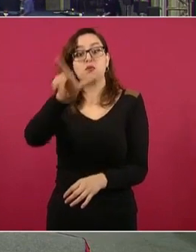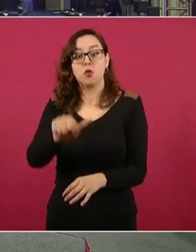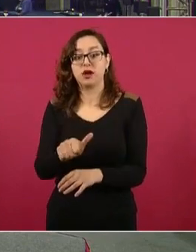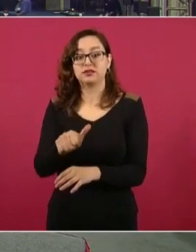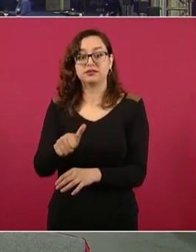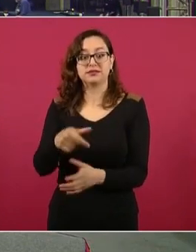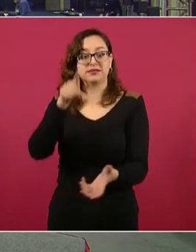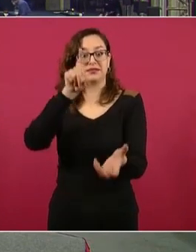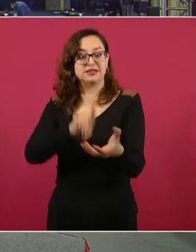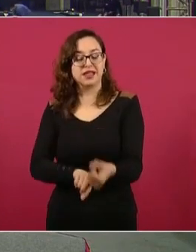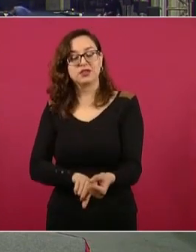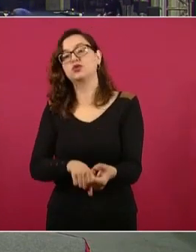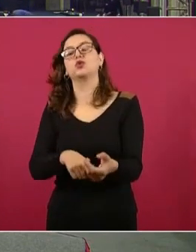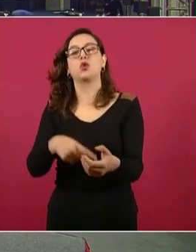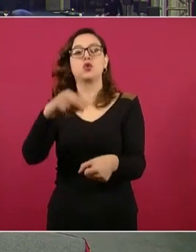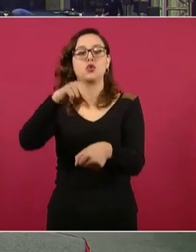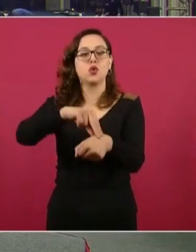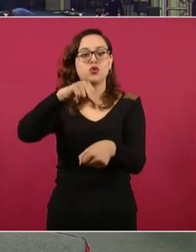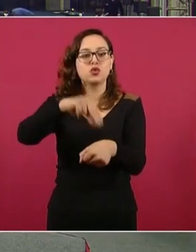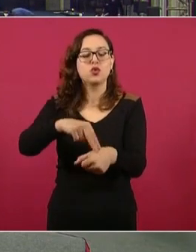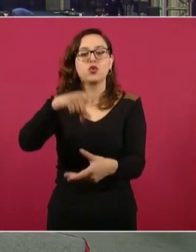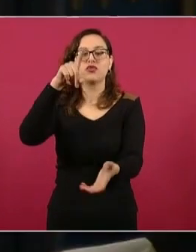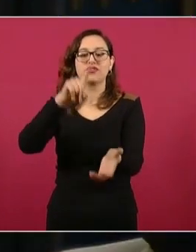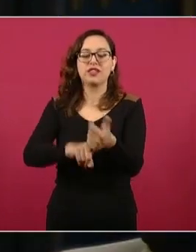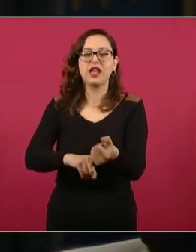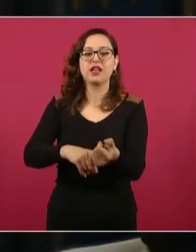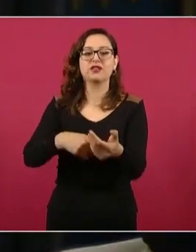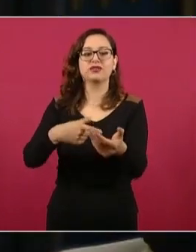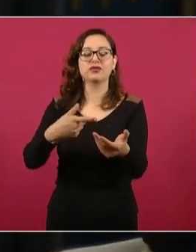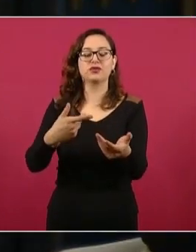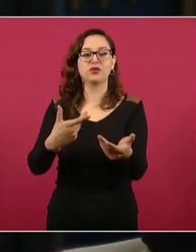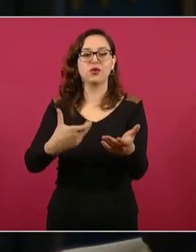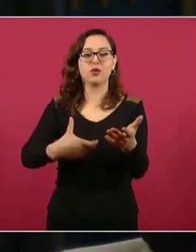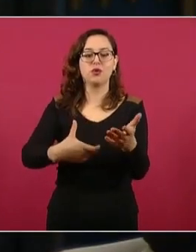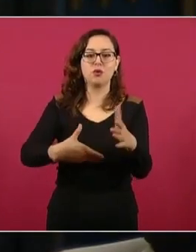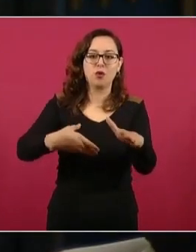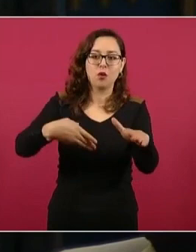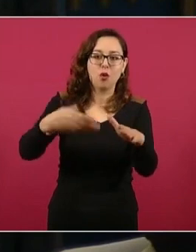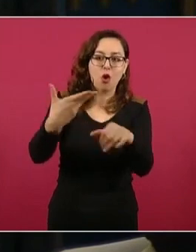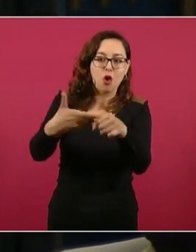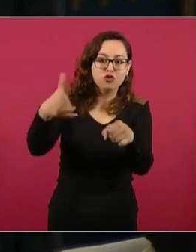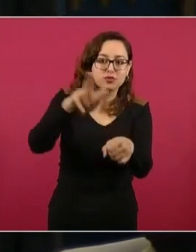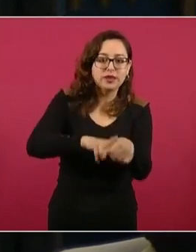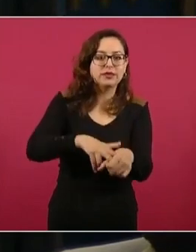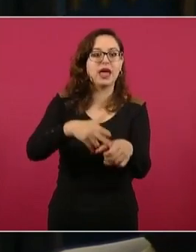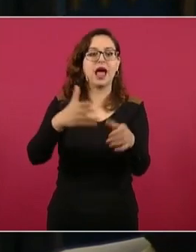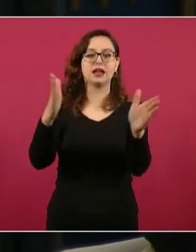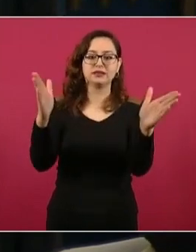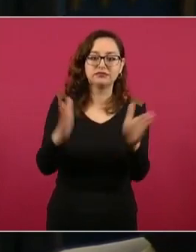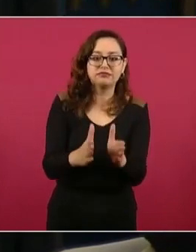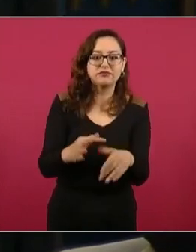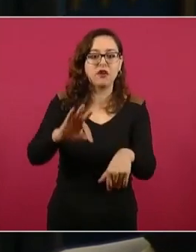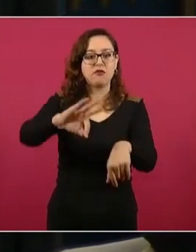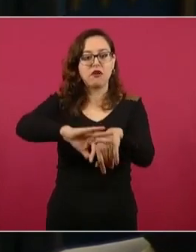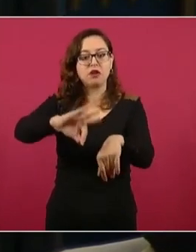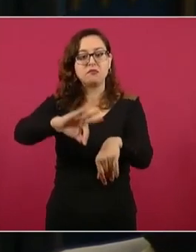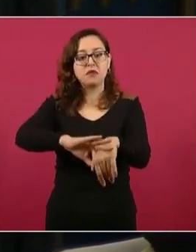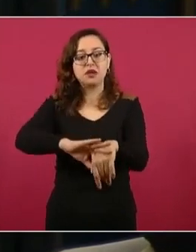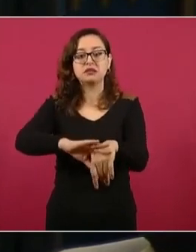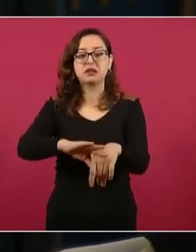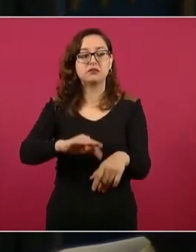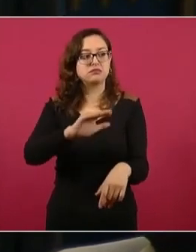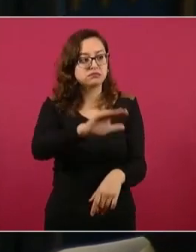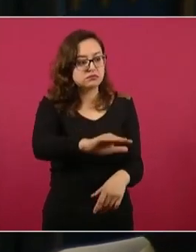una pérdida importante de estos insumos. Los pacientes se quejan de llegar a estas farmacias, sobre todo en